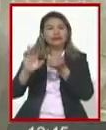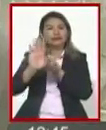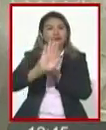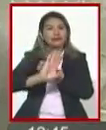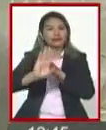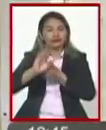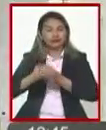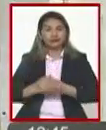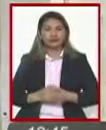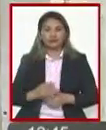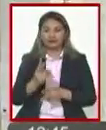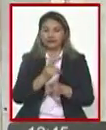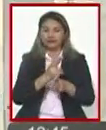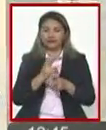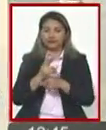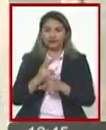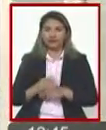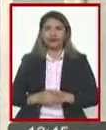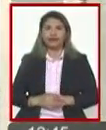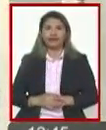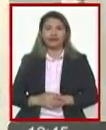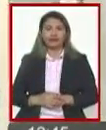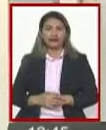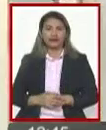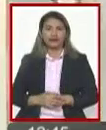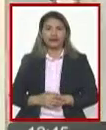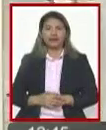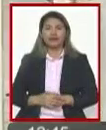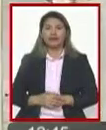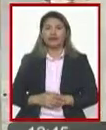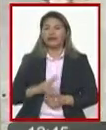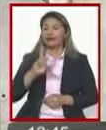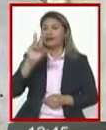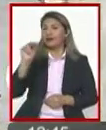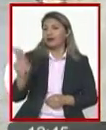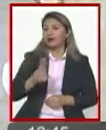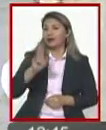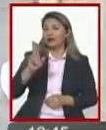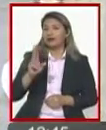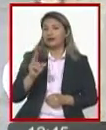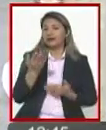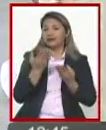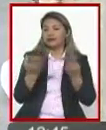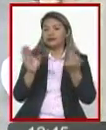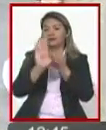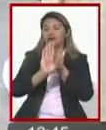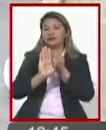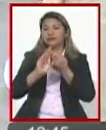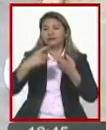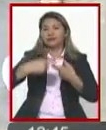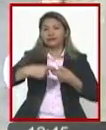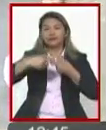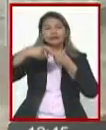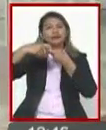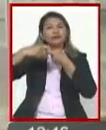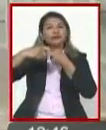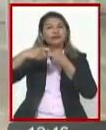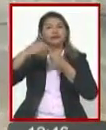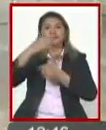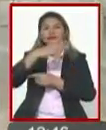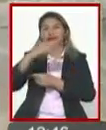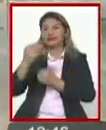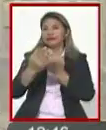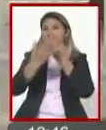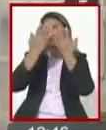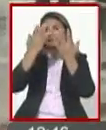previsiones de rigor, como son el de ponerse los equipos de seguridad, entre ellos el arnés, y